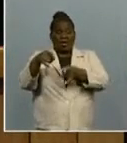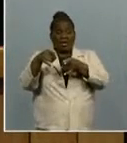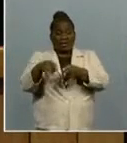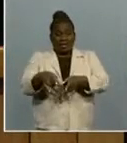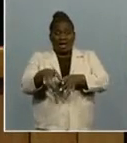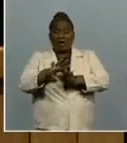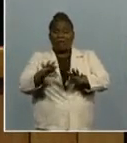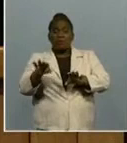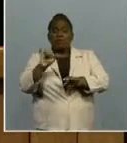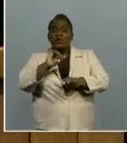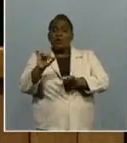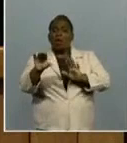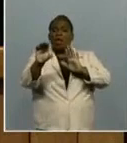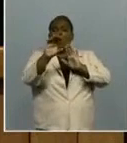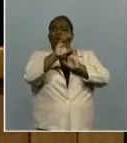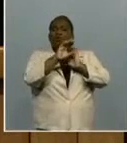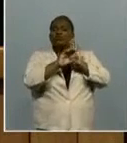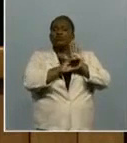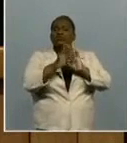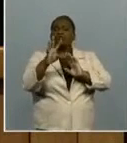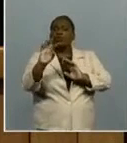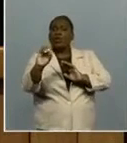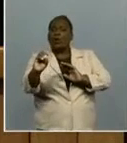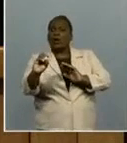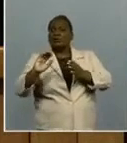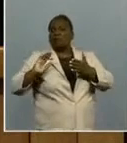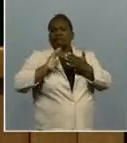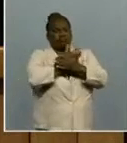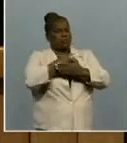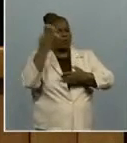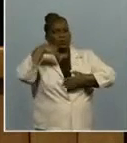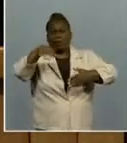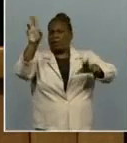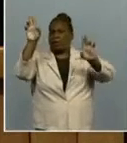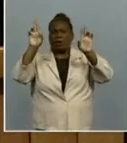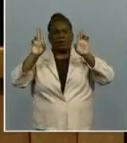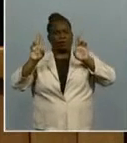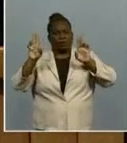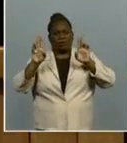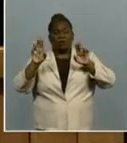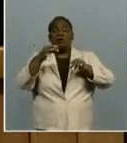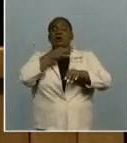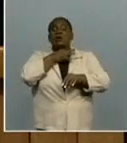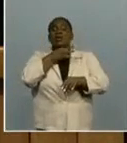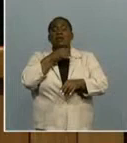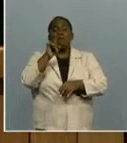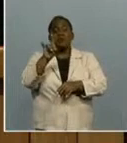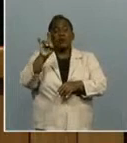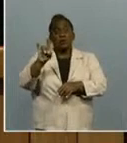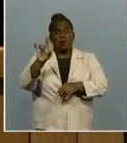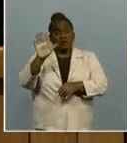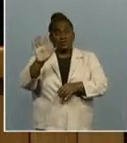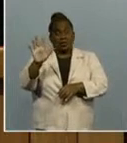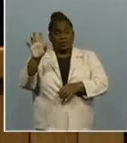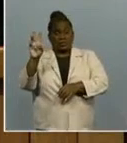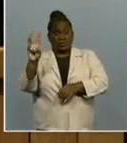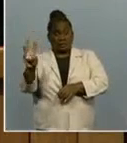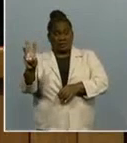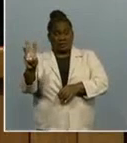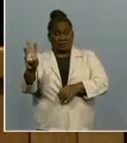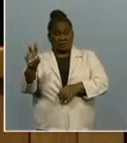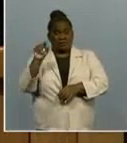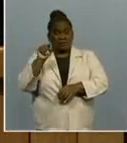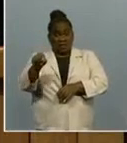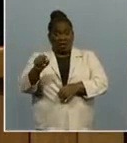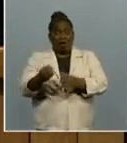40 ubilla da por el golpe de estado del 10 de marzo en enero de 1953 es